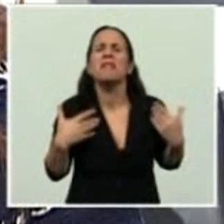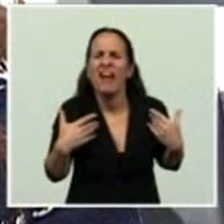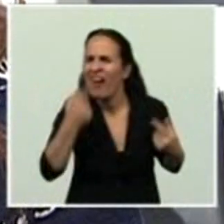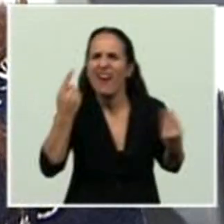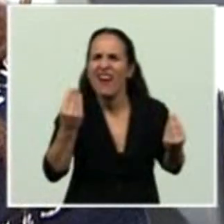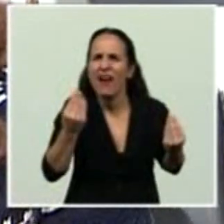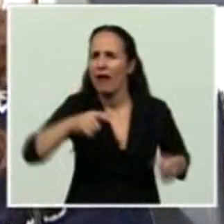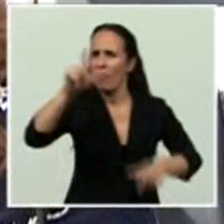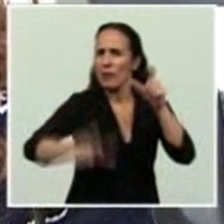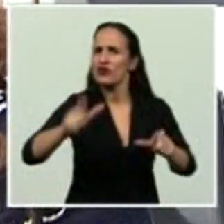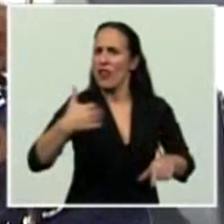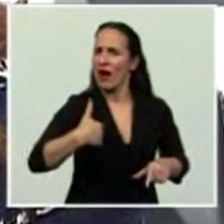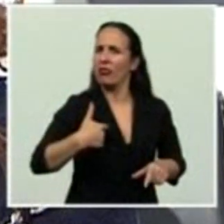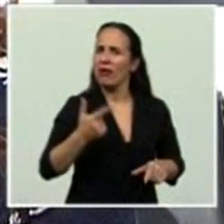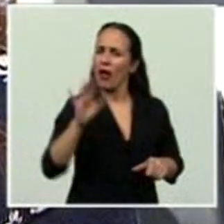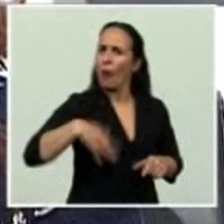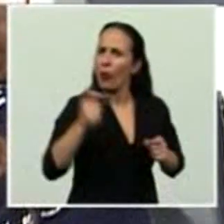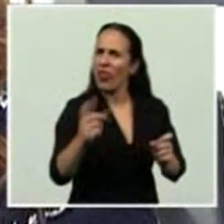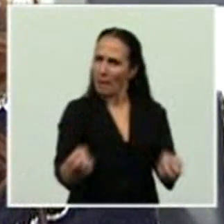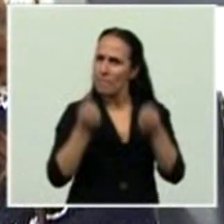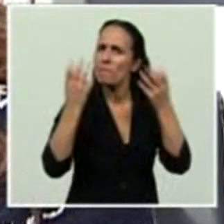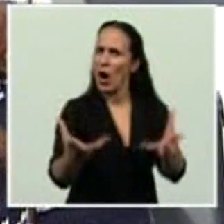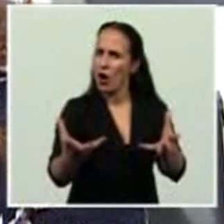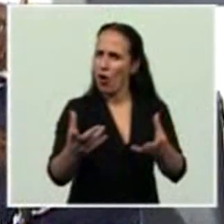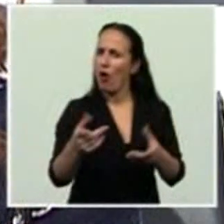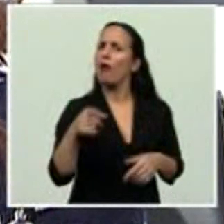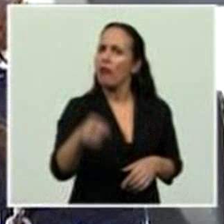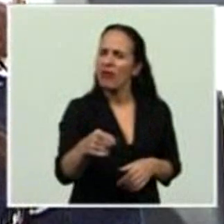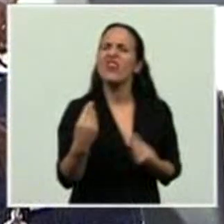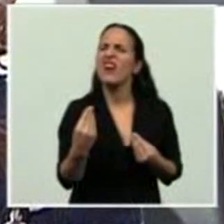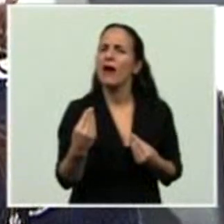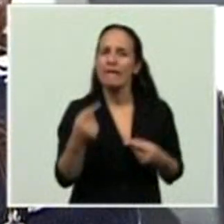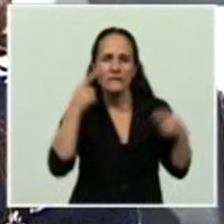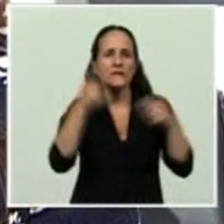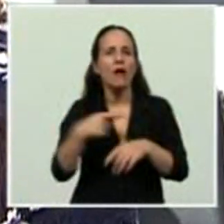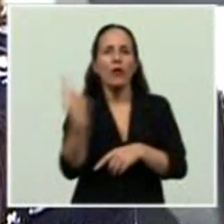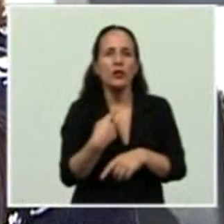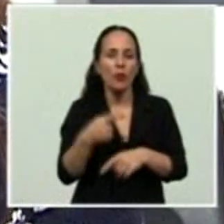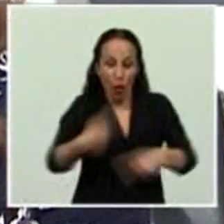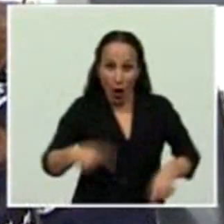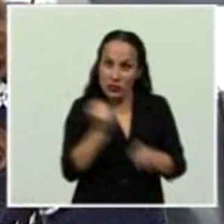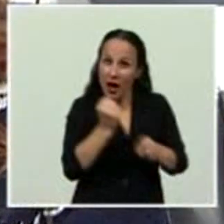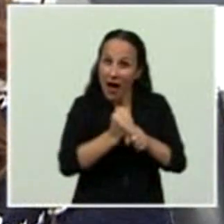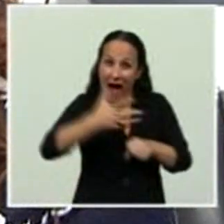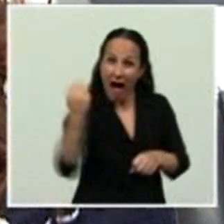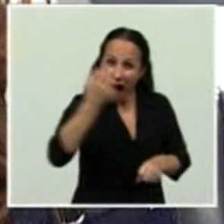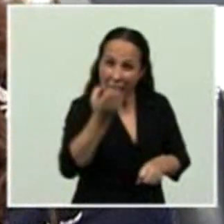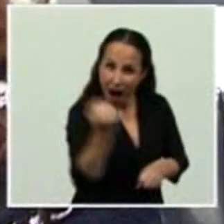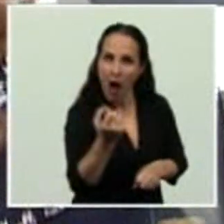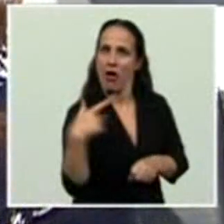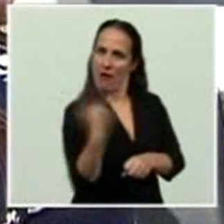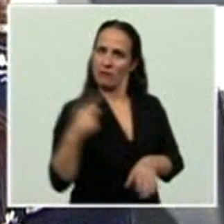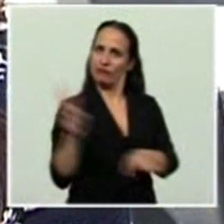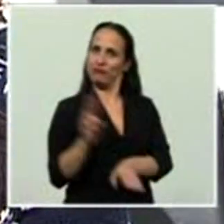que los argentinos vivan cada vez mejor y de poder preservar todas las cosas que hemos hecho porque hemos